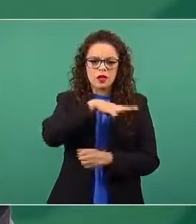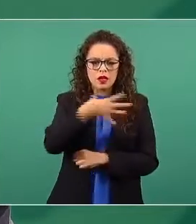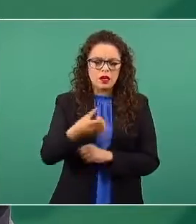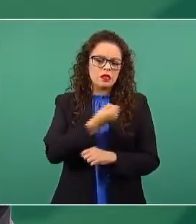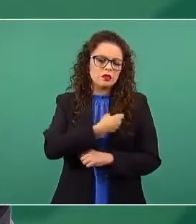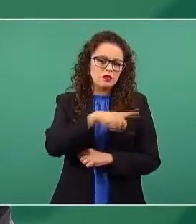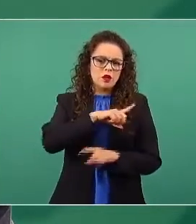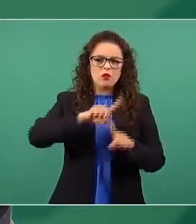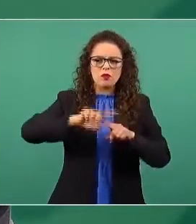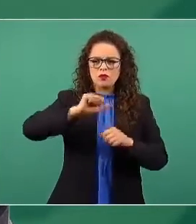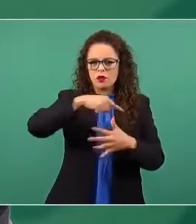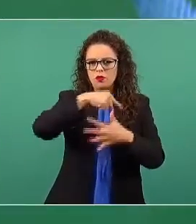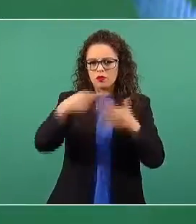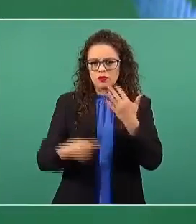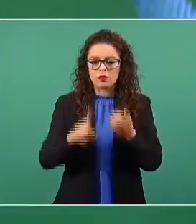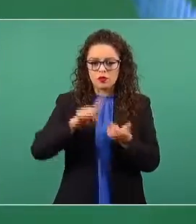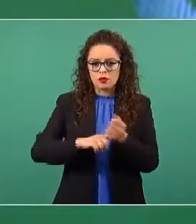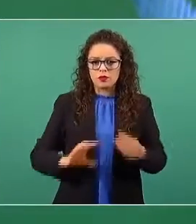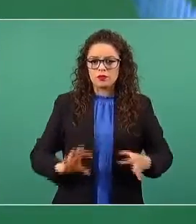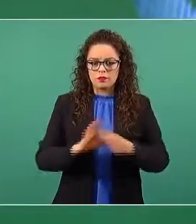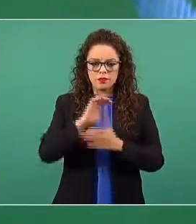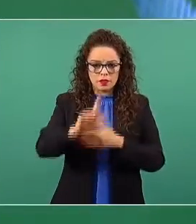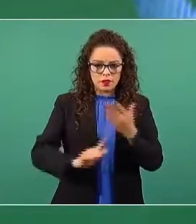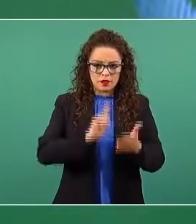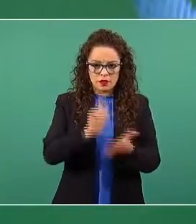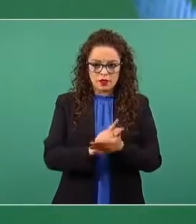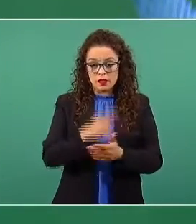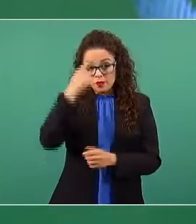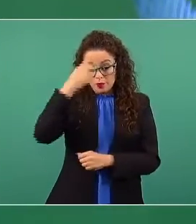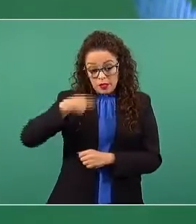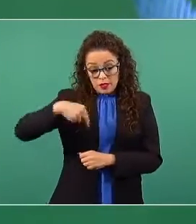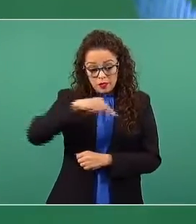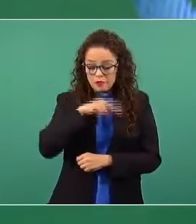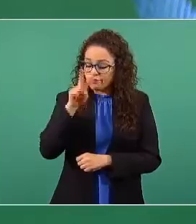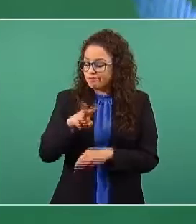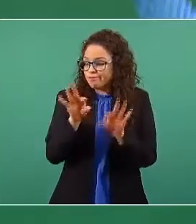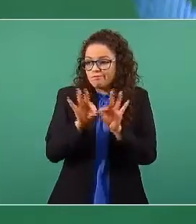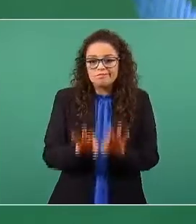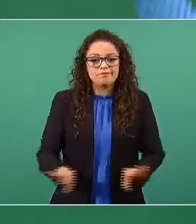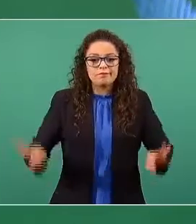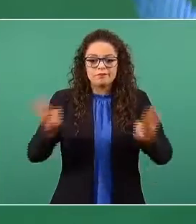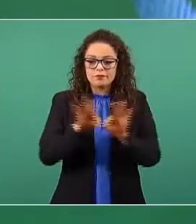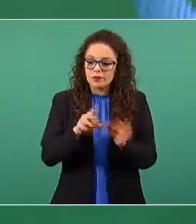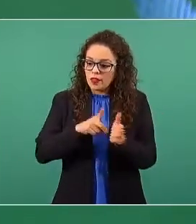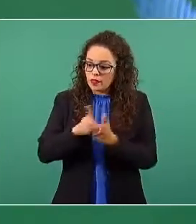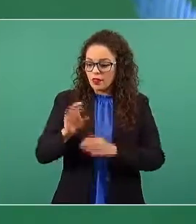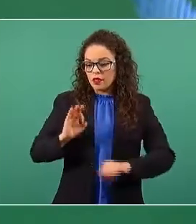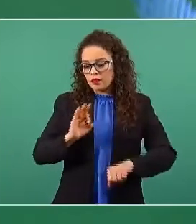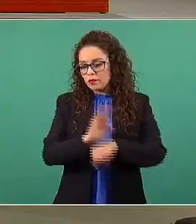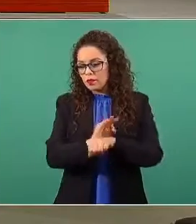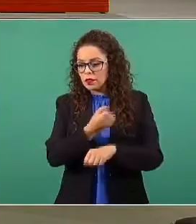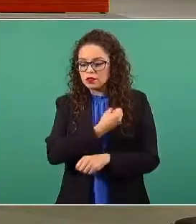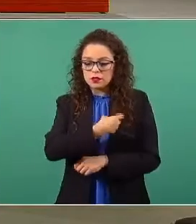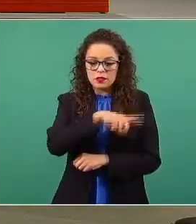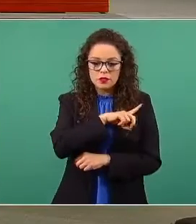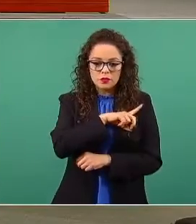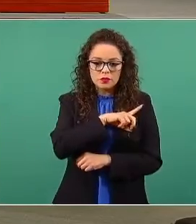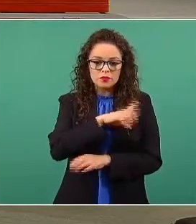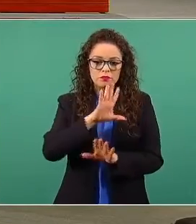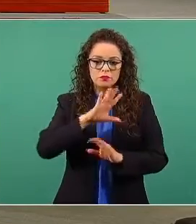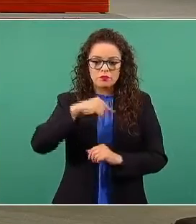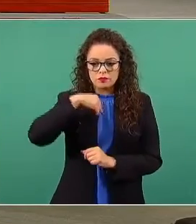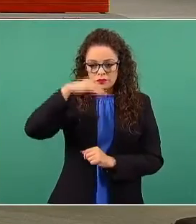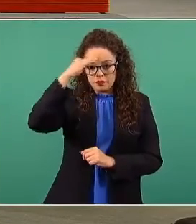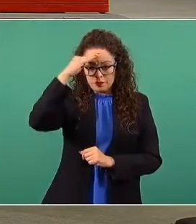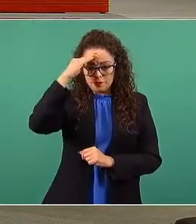otras disposiciones legales. Es decir, para nosotros ha sido fundamental que el derecho a la protección de la salud, yo diría en general,